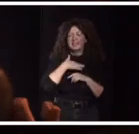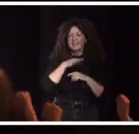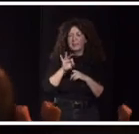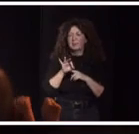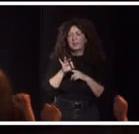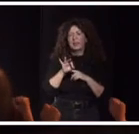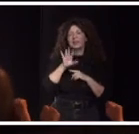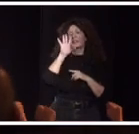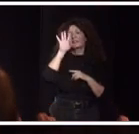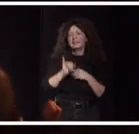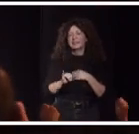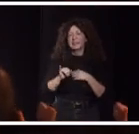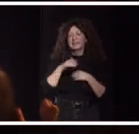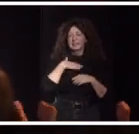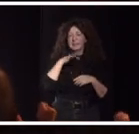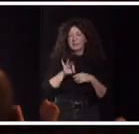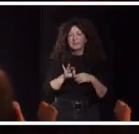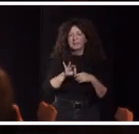Os dejo.